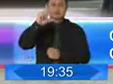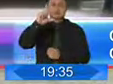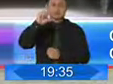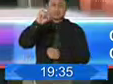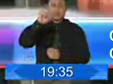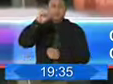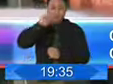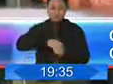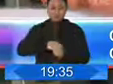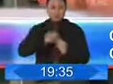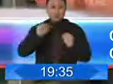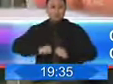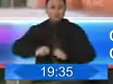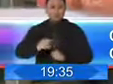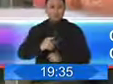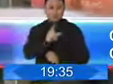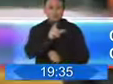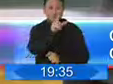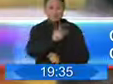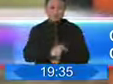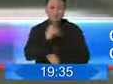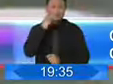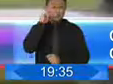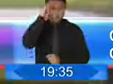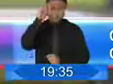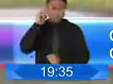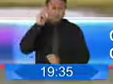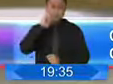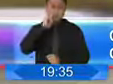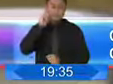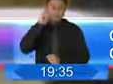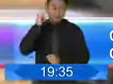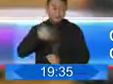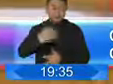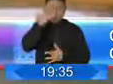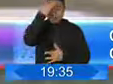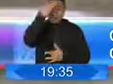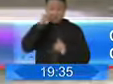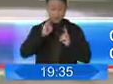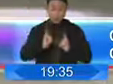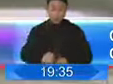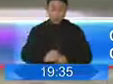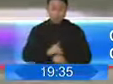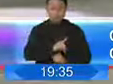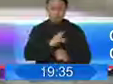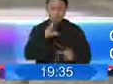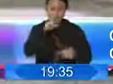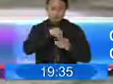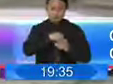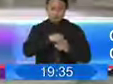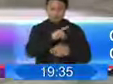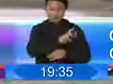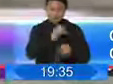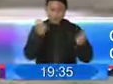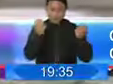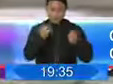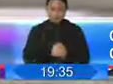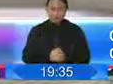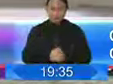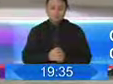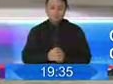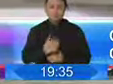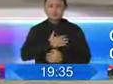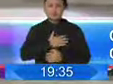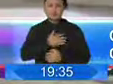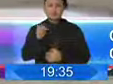aspiran llenar de esperanza los corazones de aquellos pequeños con cáncer y las familias que son parte de esta institución. Por la necesidad de devolverles a ellos